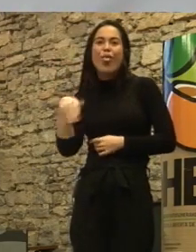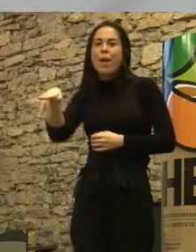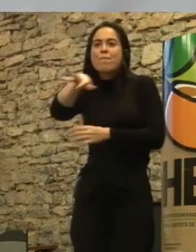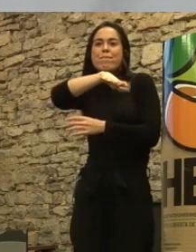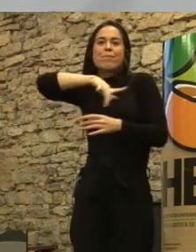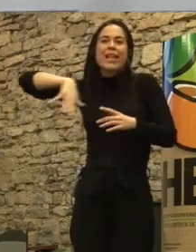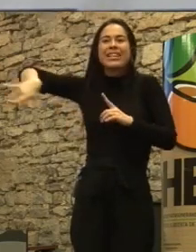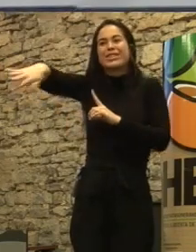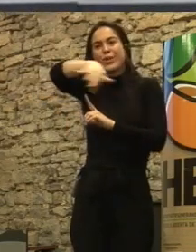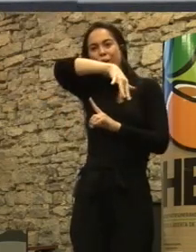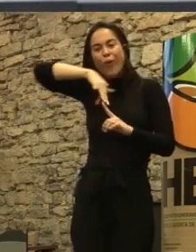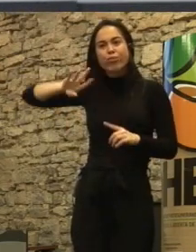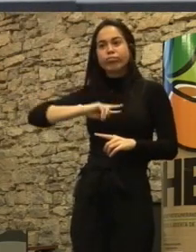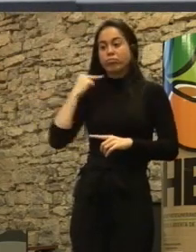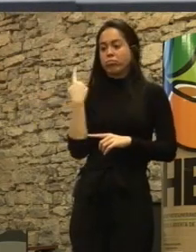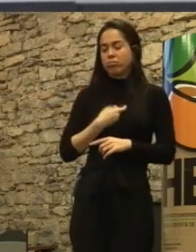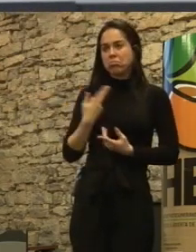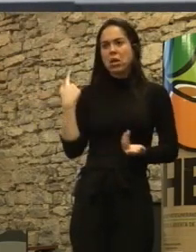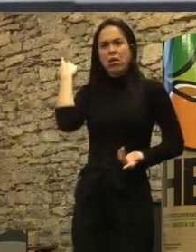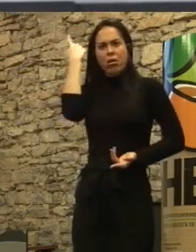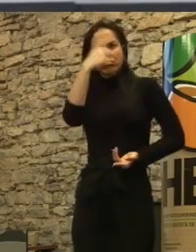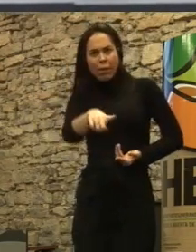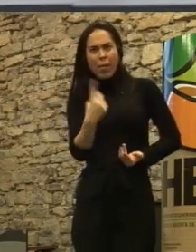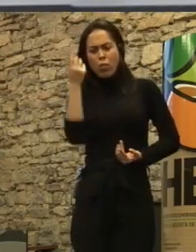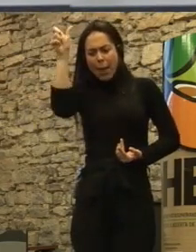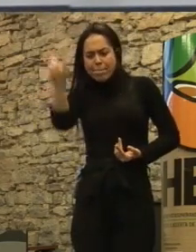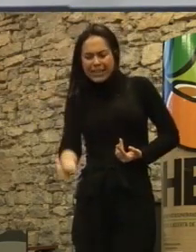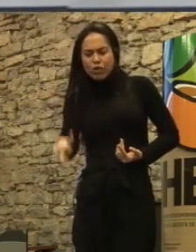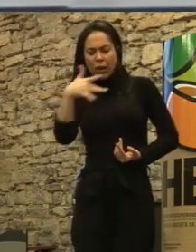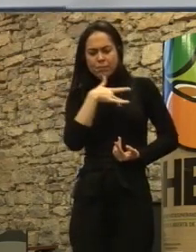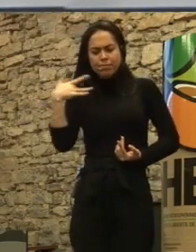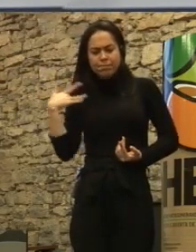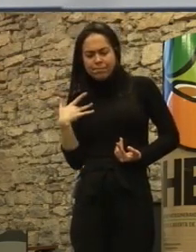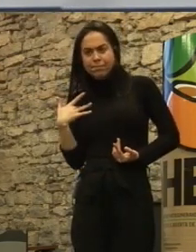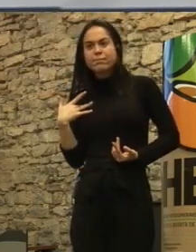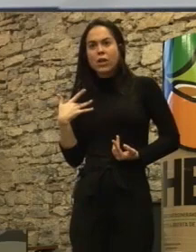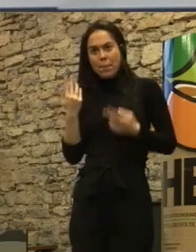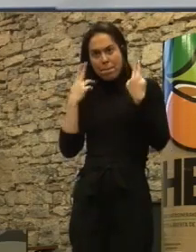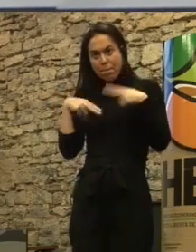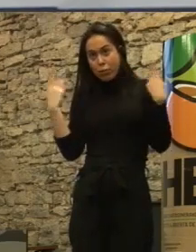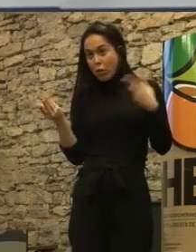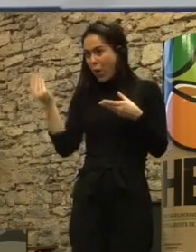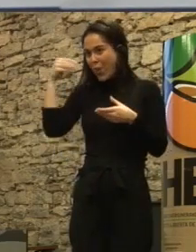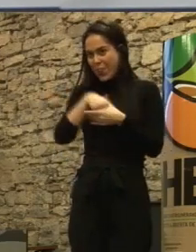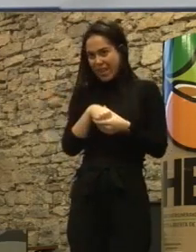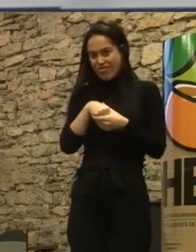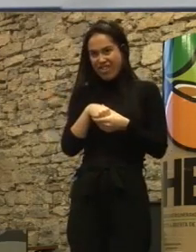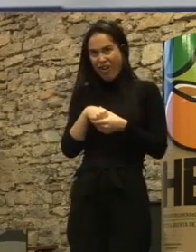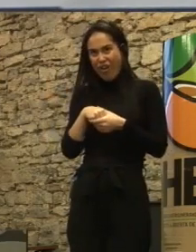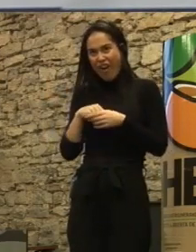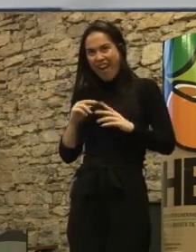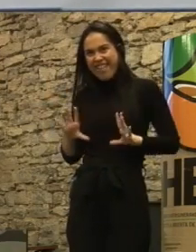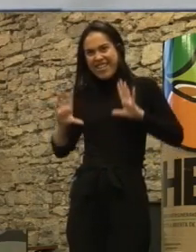se conozca que una médico del sistema público de salud, dentro del sistema público de salud, crea esta iniciativa, tiene